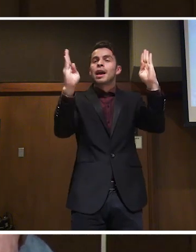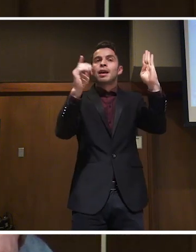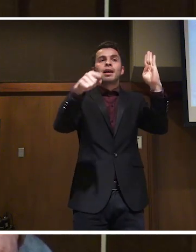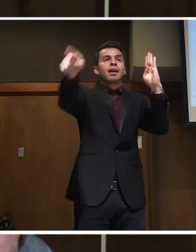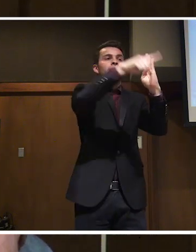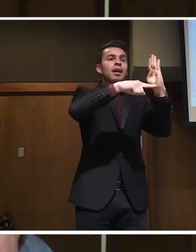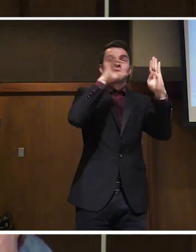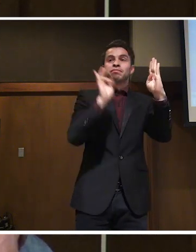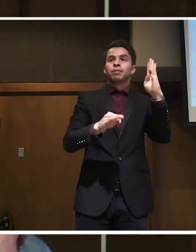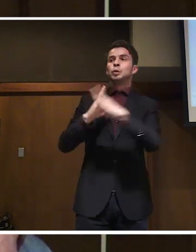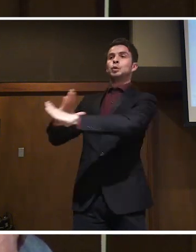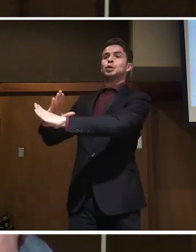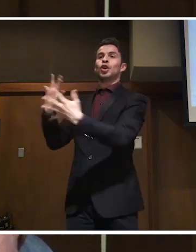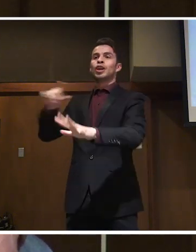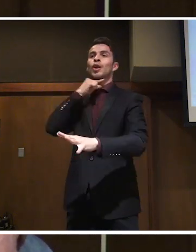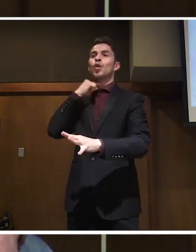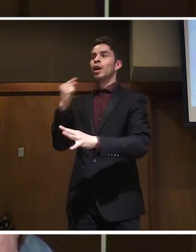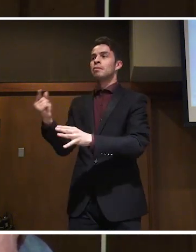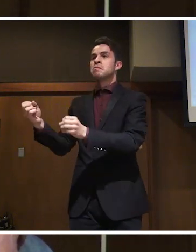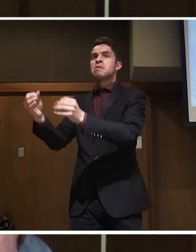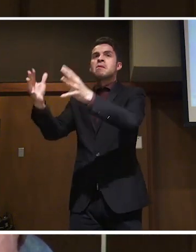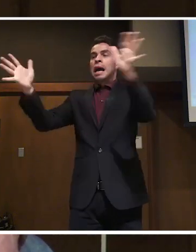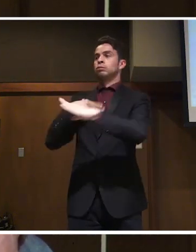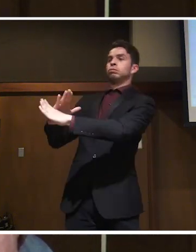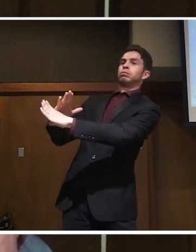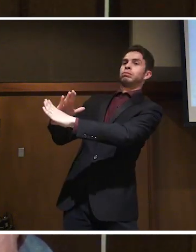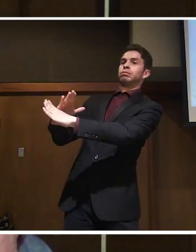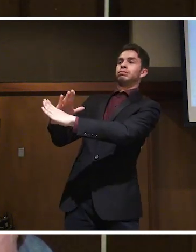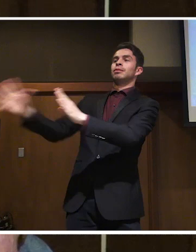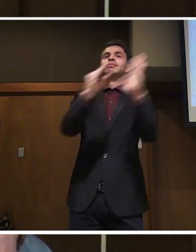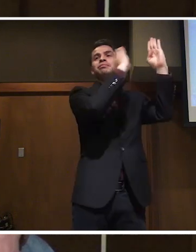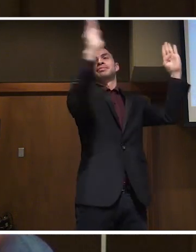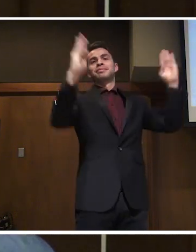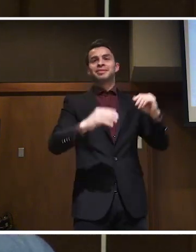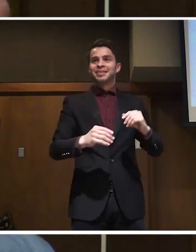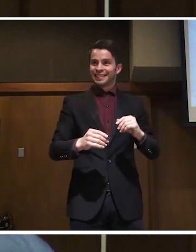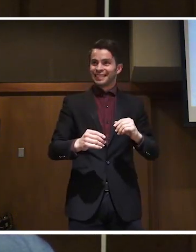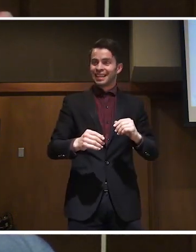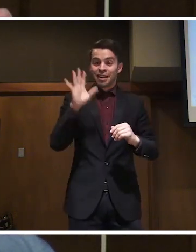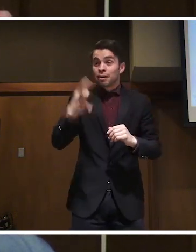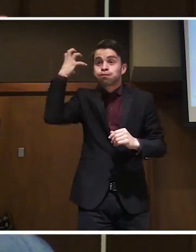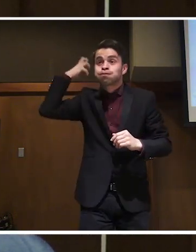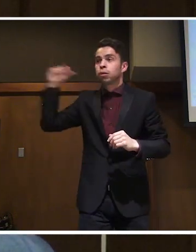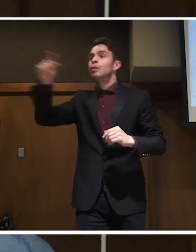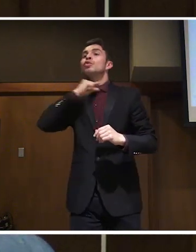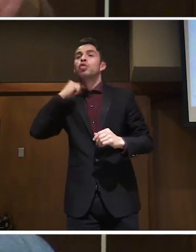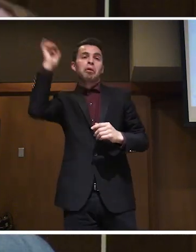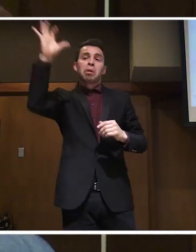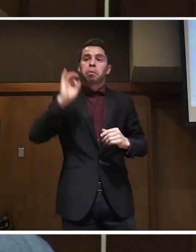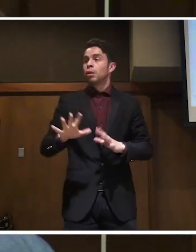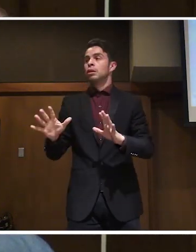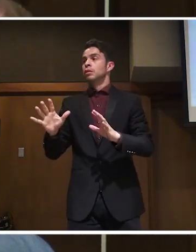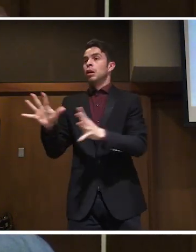bloquear a los curas, creado más por un laico, Moreno y Escandón, con los recursos de los jesuitas, para decir que